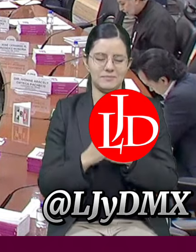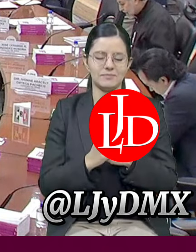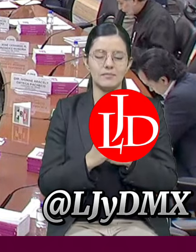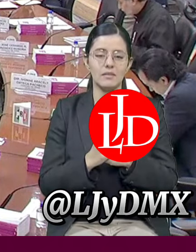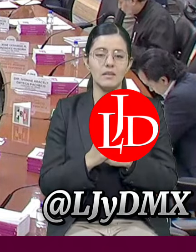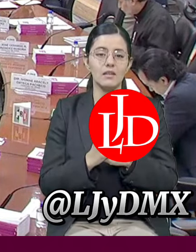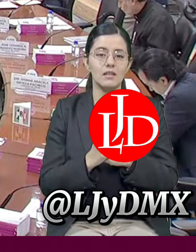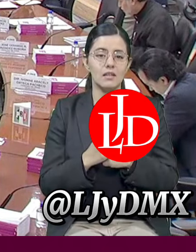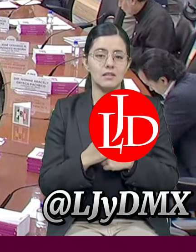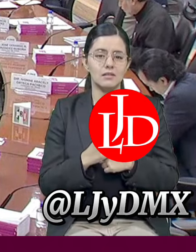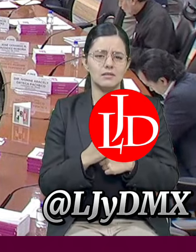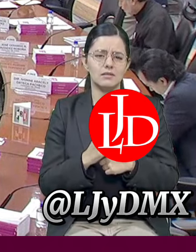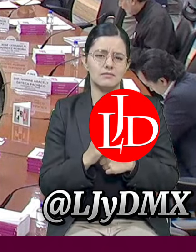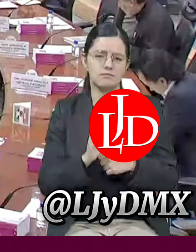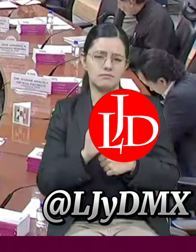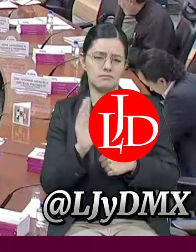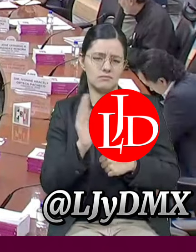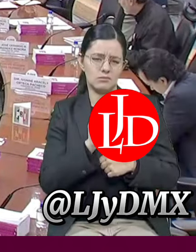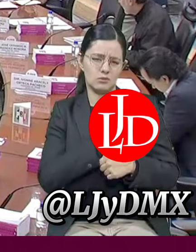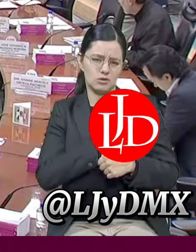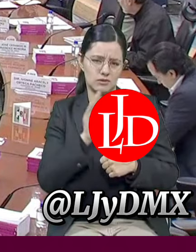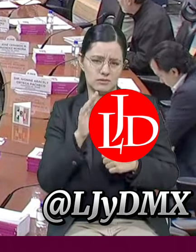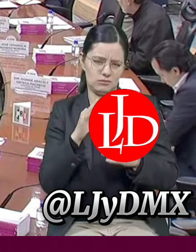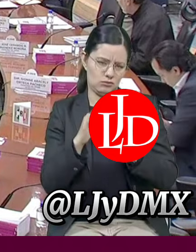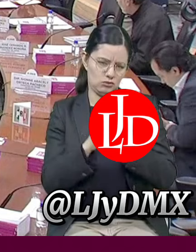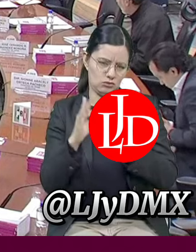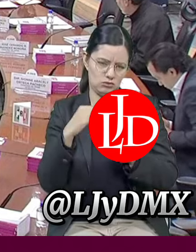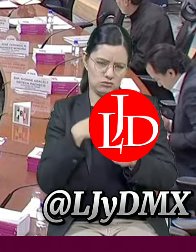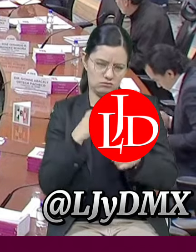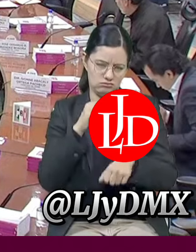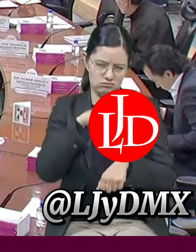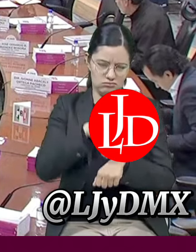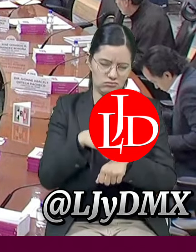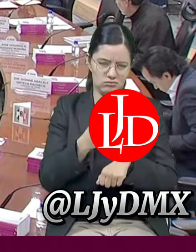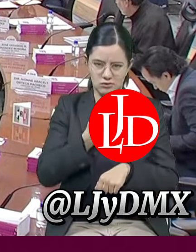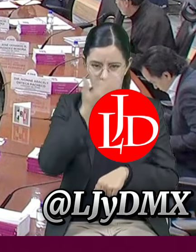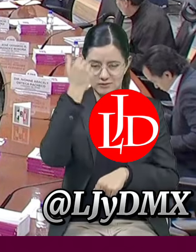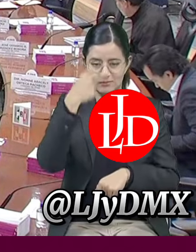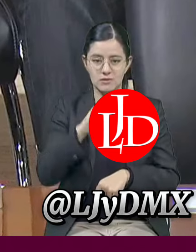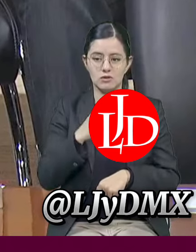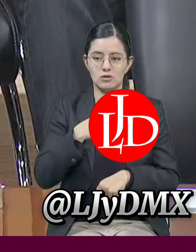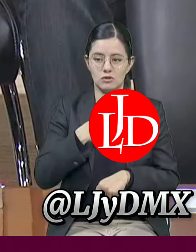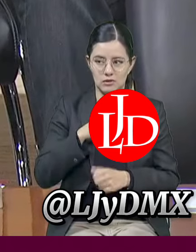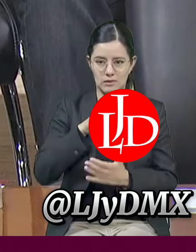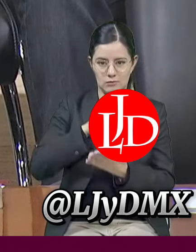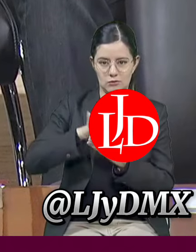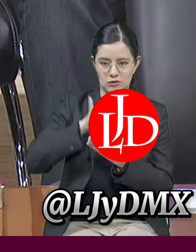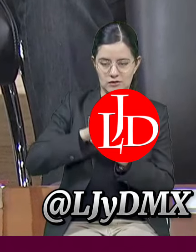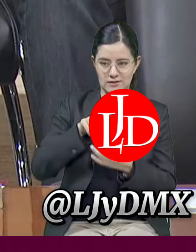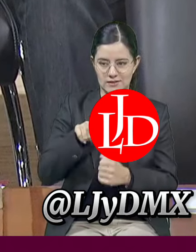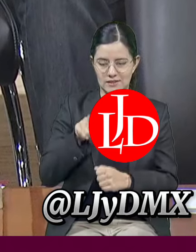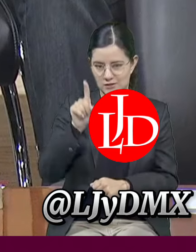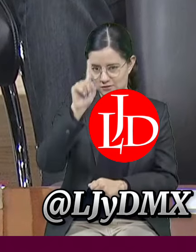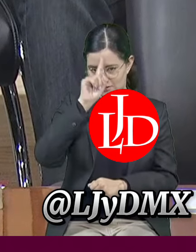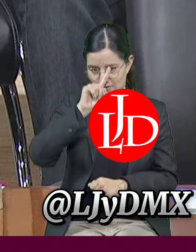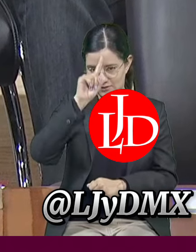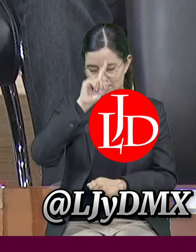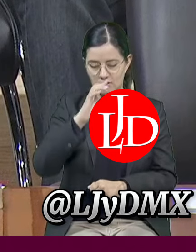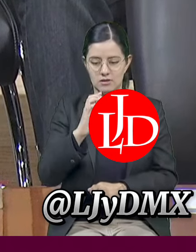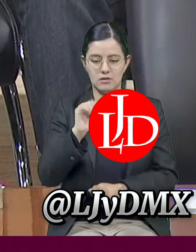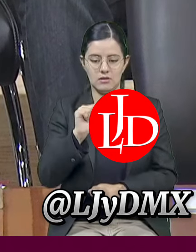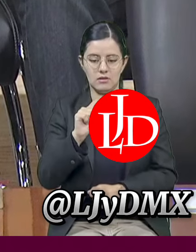No sé si sería un punto pero quiero expresar mi solidaridad con el consejero castillo aquí se ha planteado